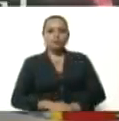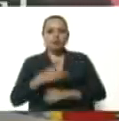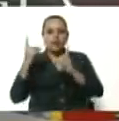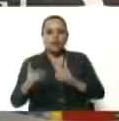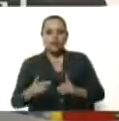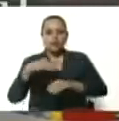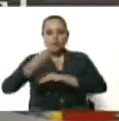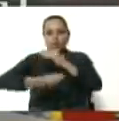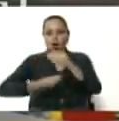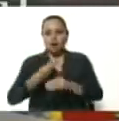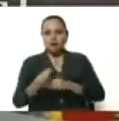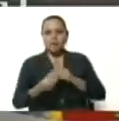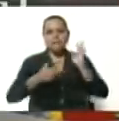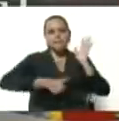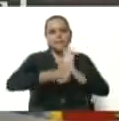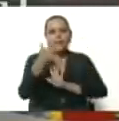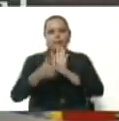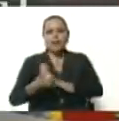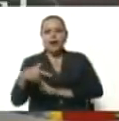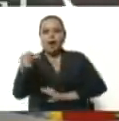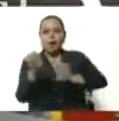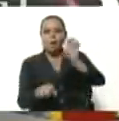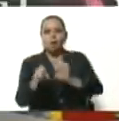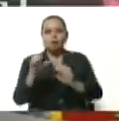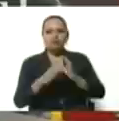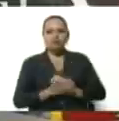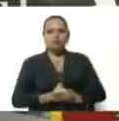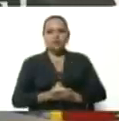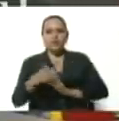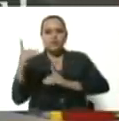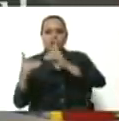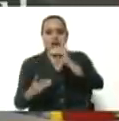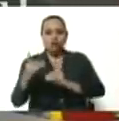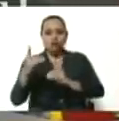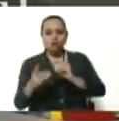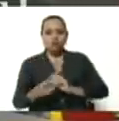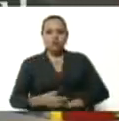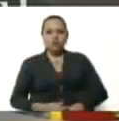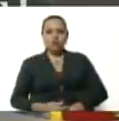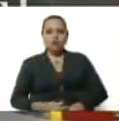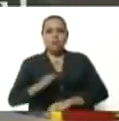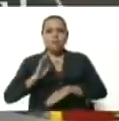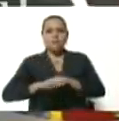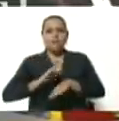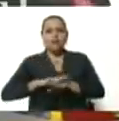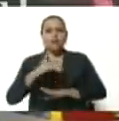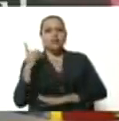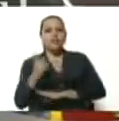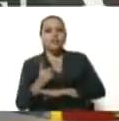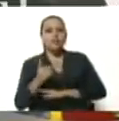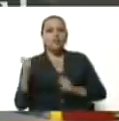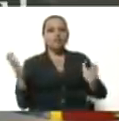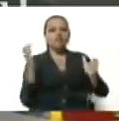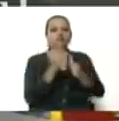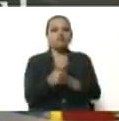hacer más pruebas diarias, diagnósticas, porque tenemos que ganar la batalla por el